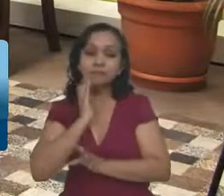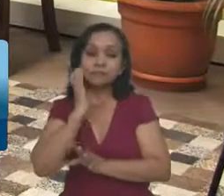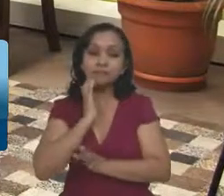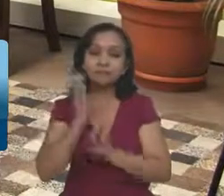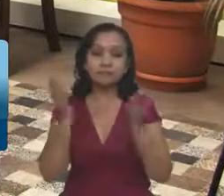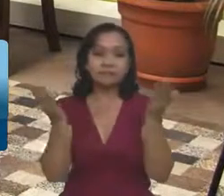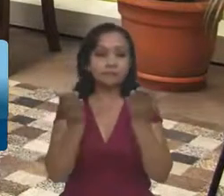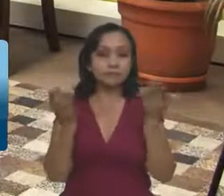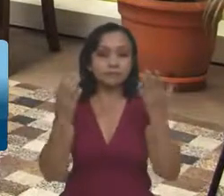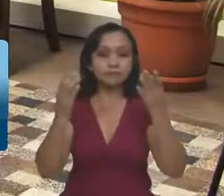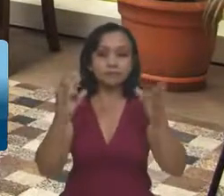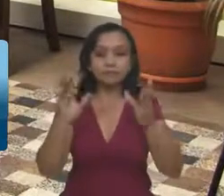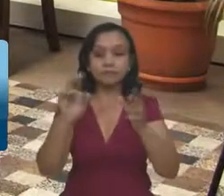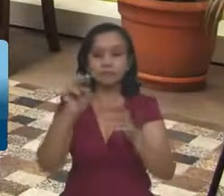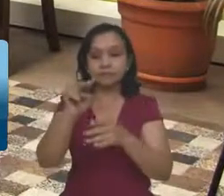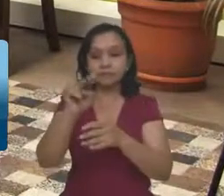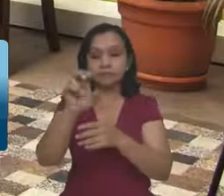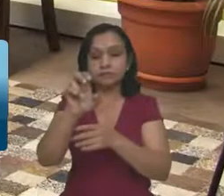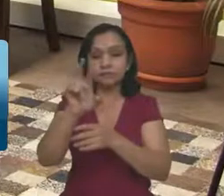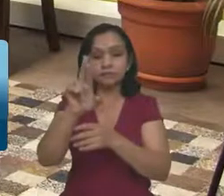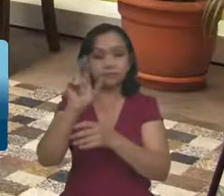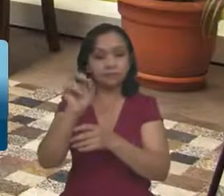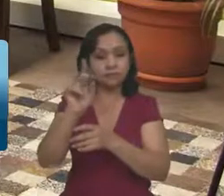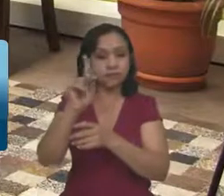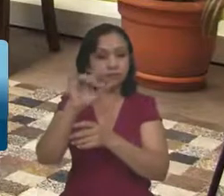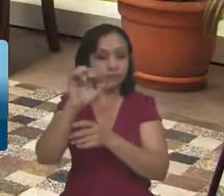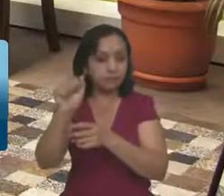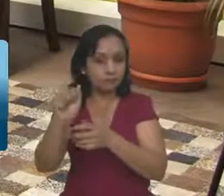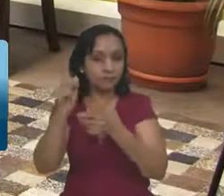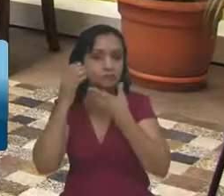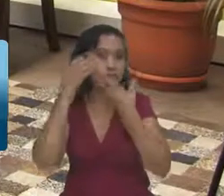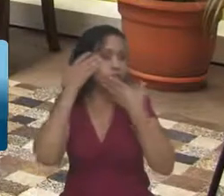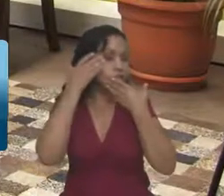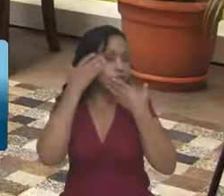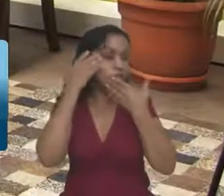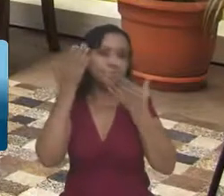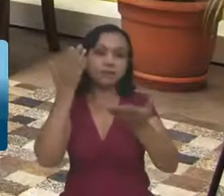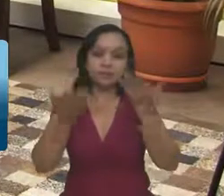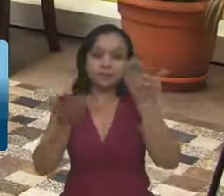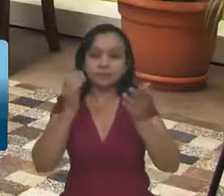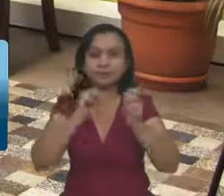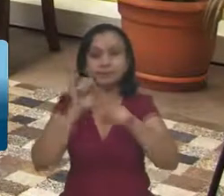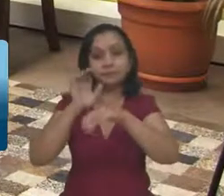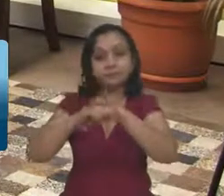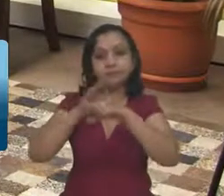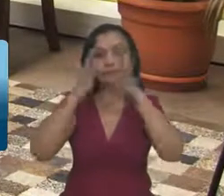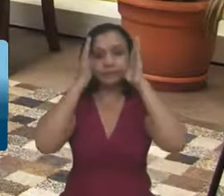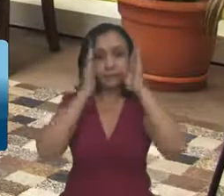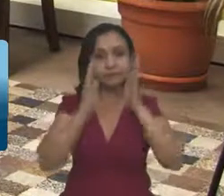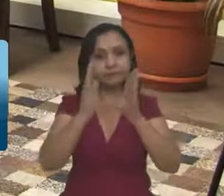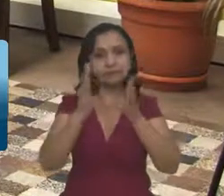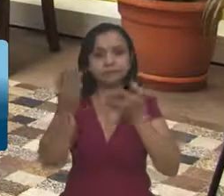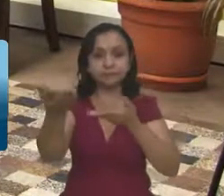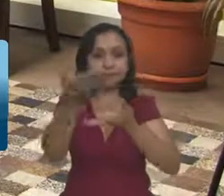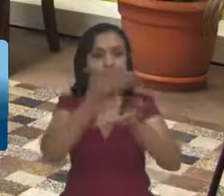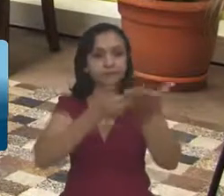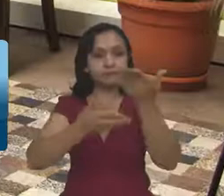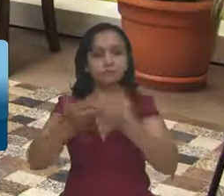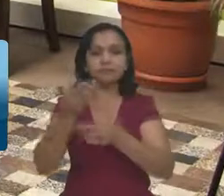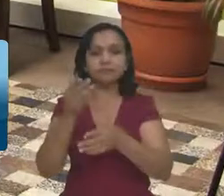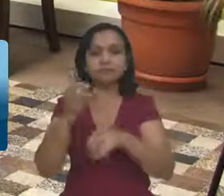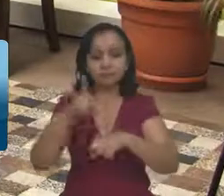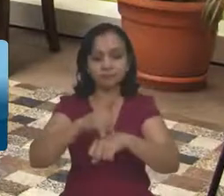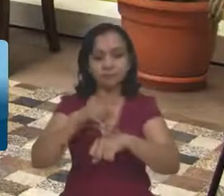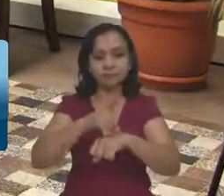estas cosas de neuropatías y otras parálisis que a veces pueden darse y nos llaman mucho la atención y los compartimos entre los